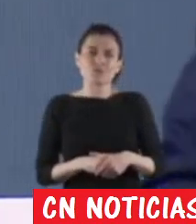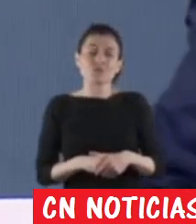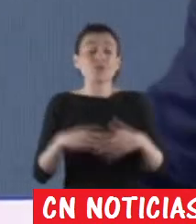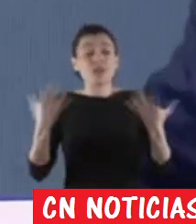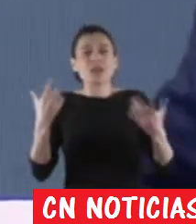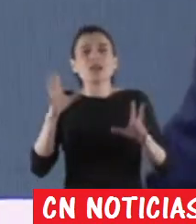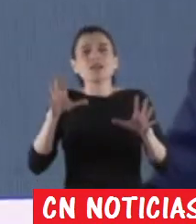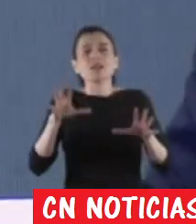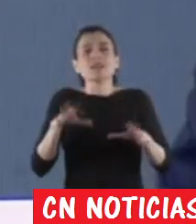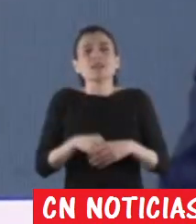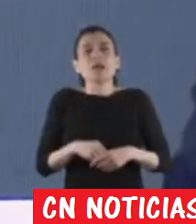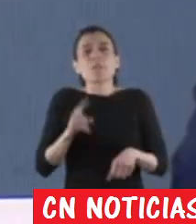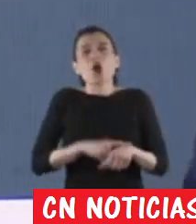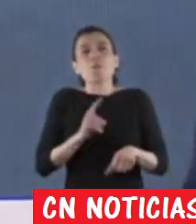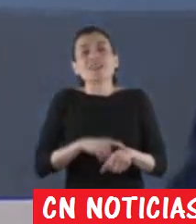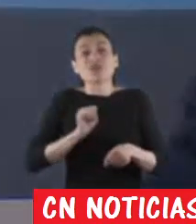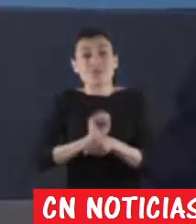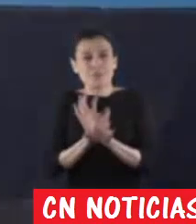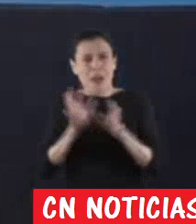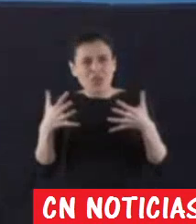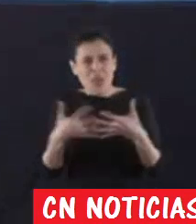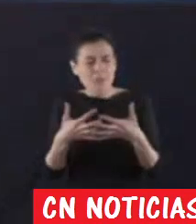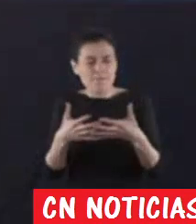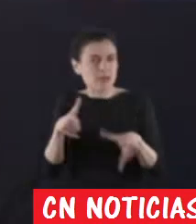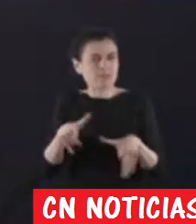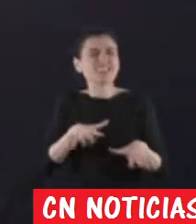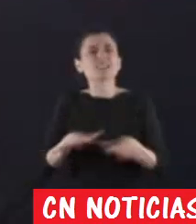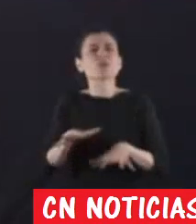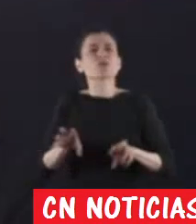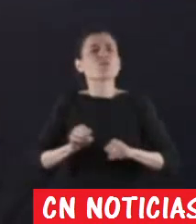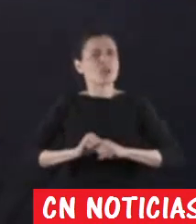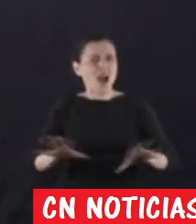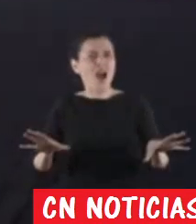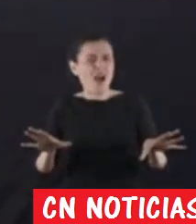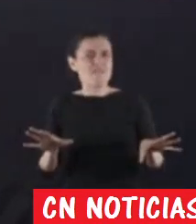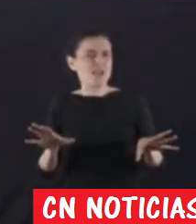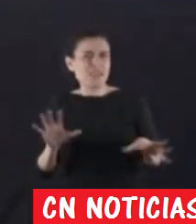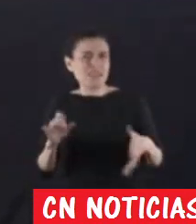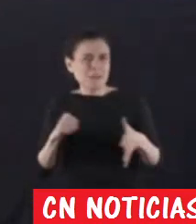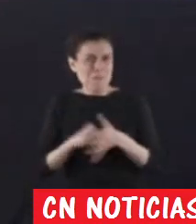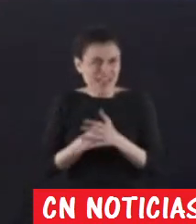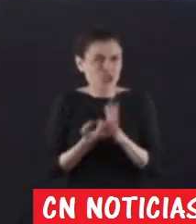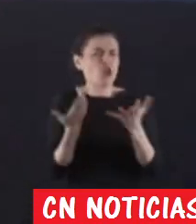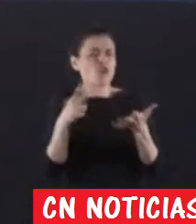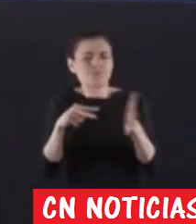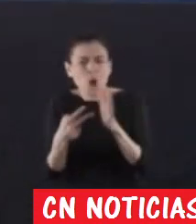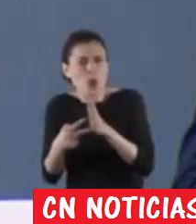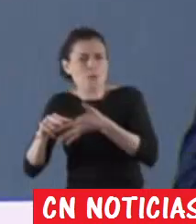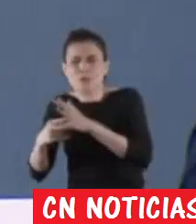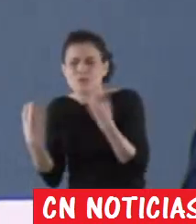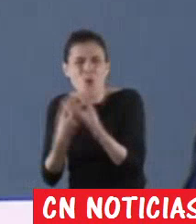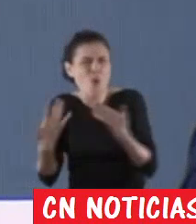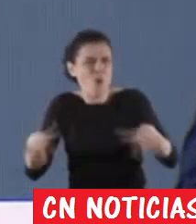la pandemia estaba complicada, cuando arreciaba, cuando había muchísimas dificultades.